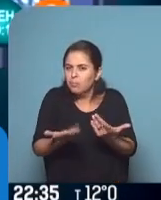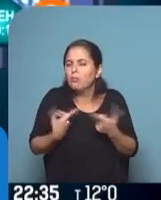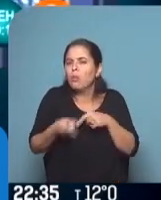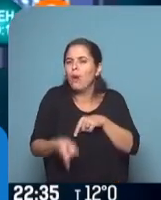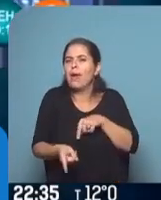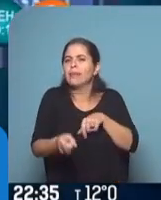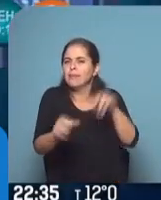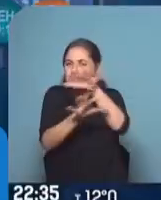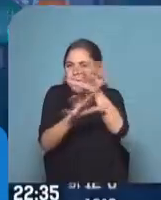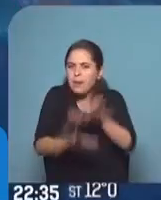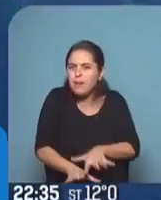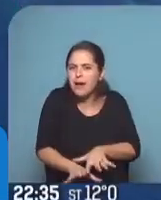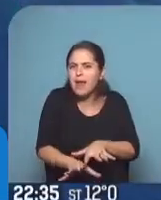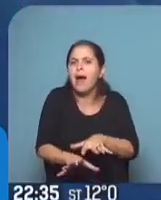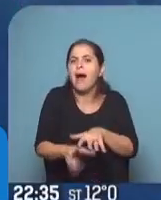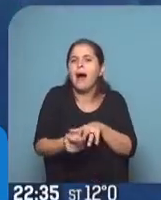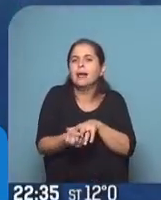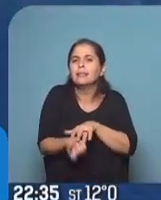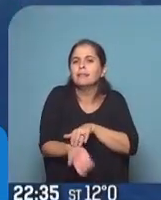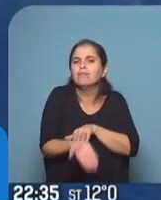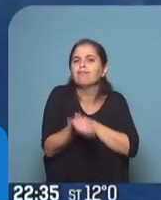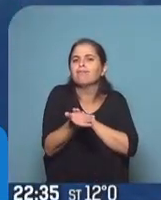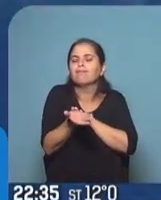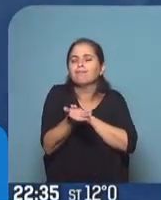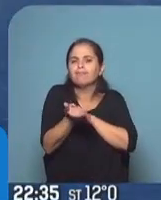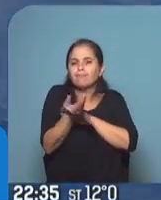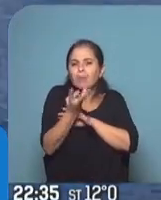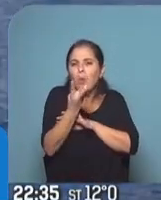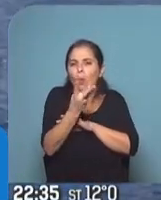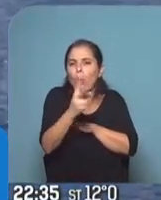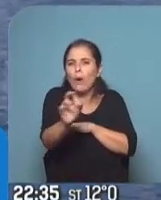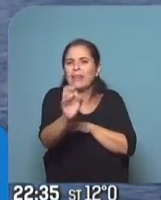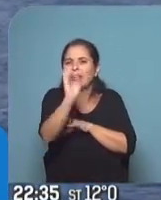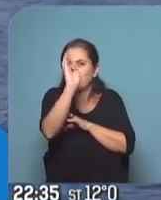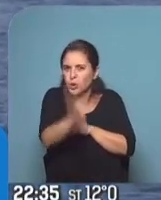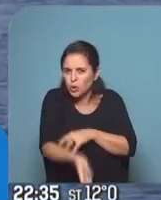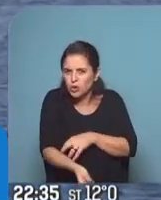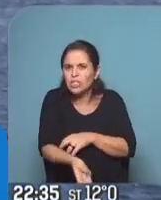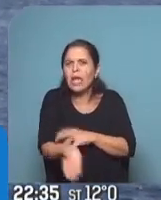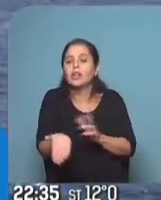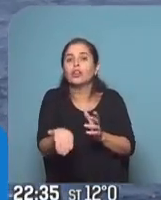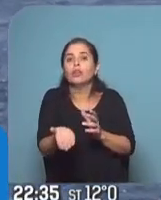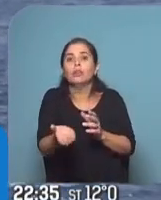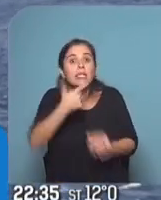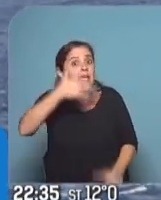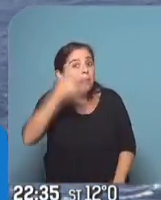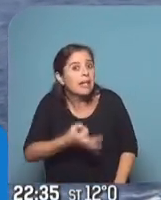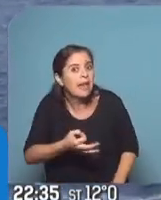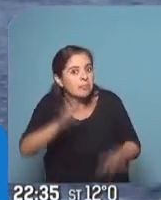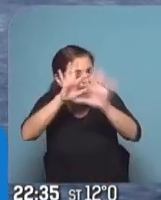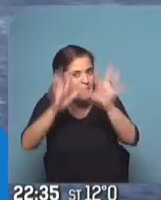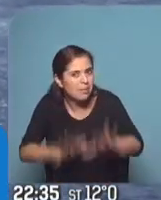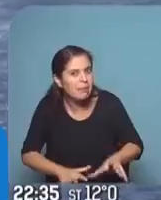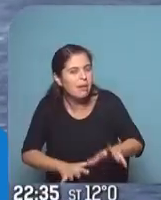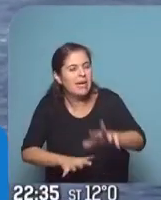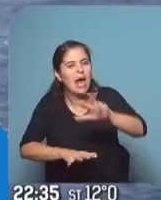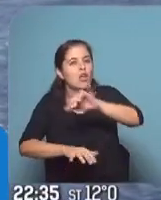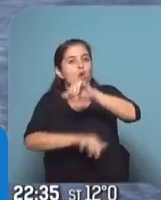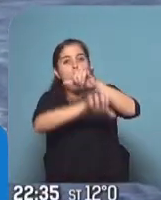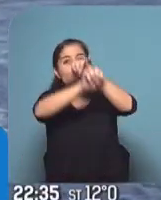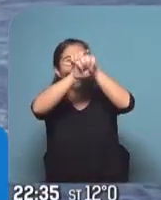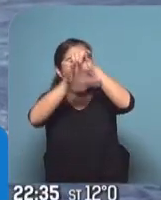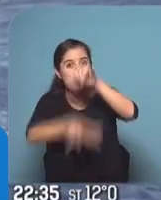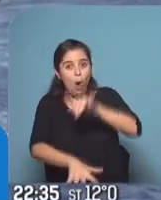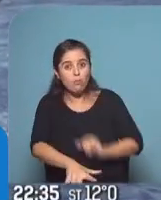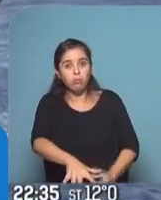uno necesita para hacer una bomba atómica un enriquecimiento hasta el 90%, en realidad enriquecer del 0 al